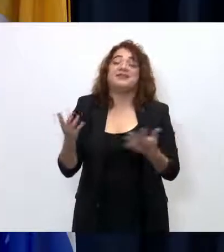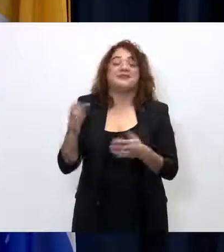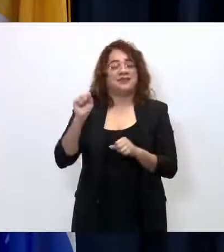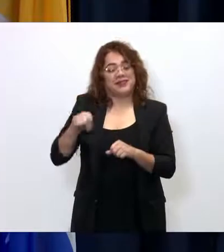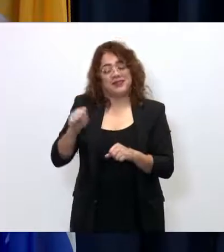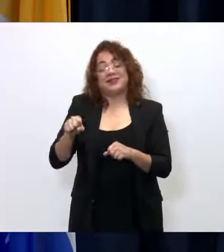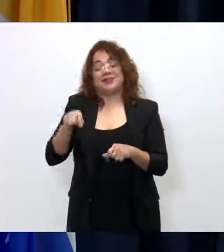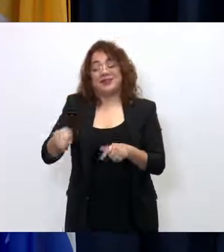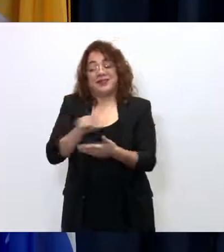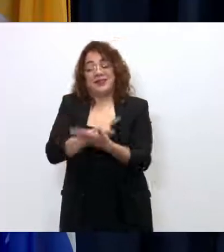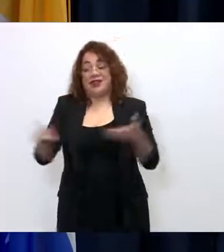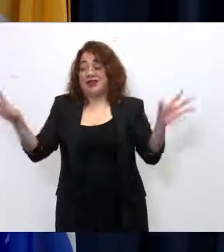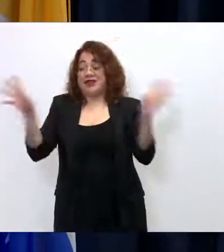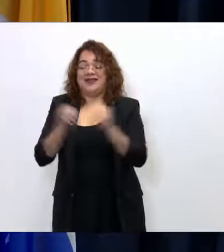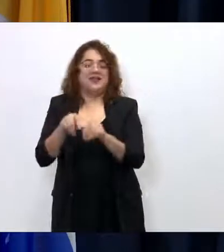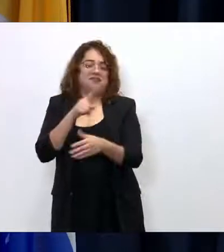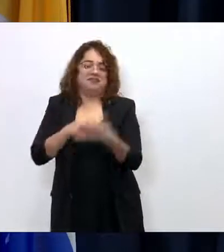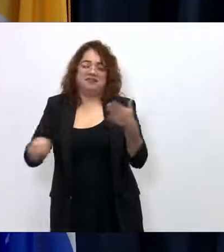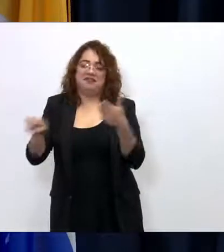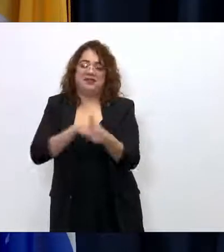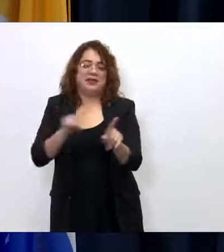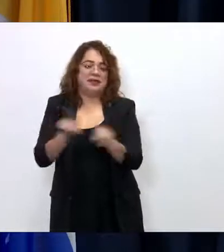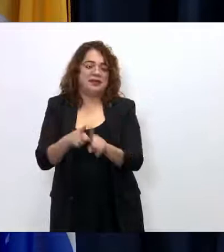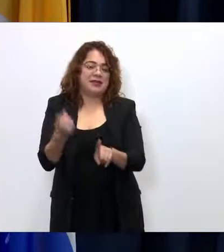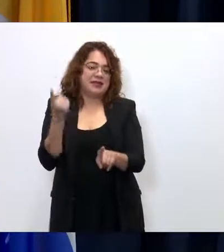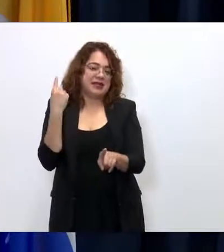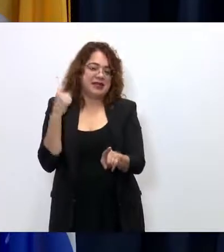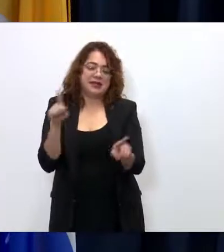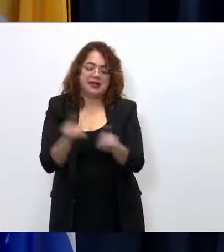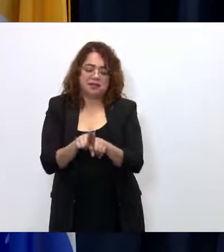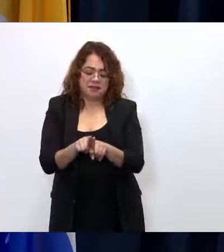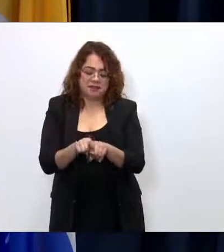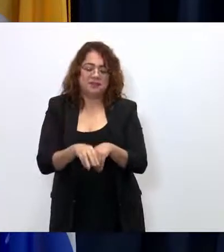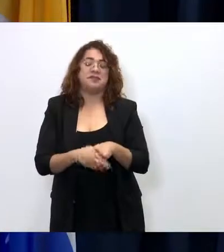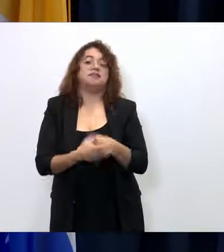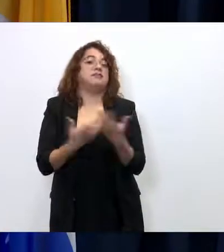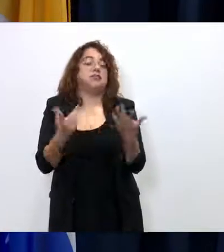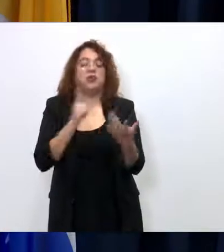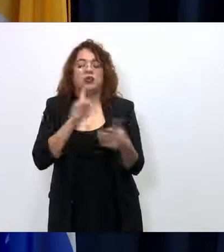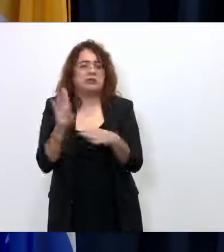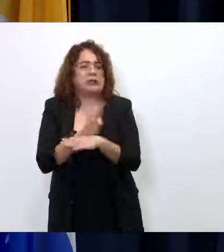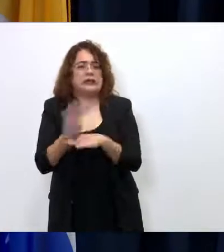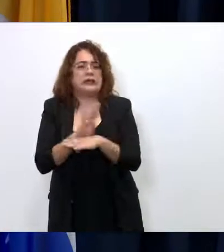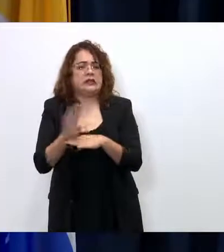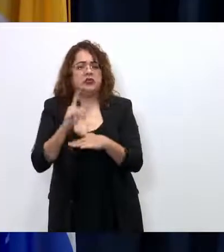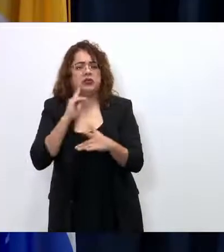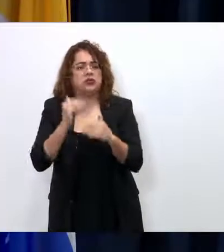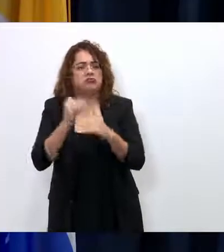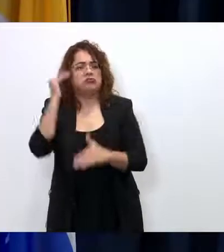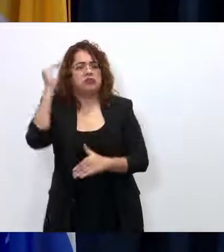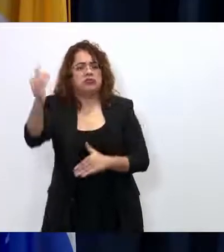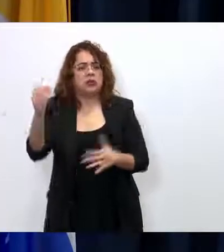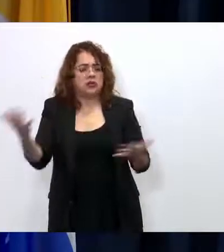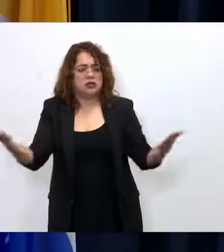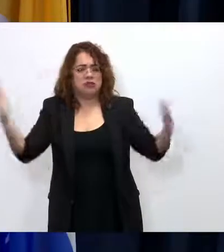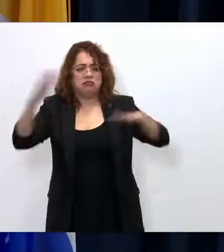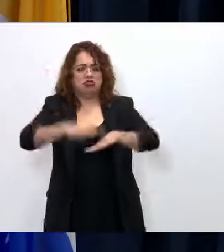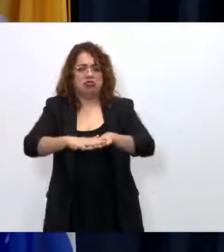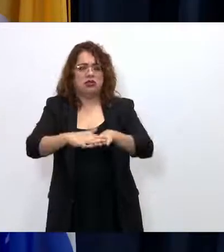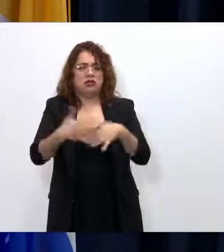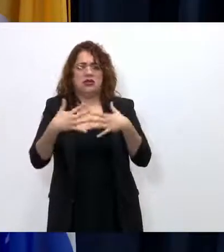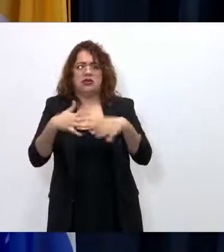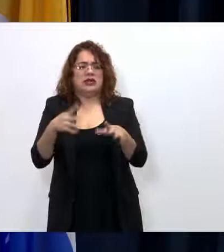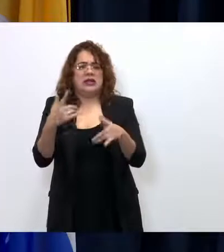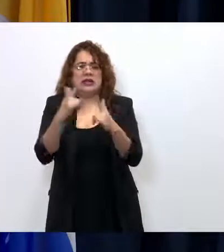y una serie de actividades en toda la ciudad, pero han estado tan ocupados con la salud pública que no hemos tenido la oportunidad